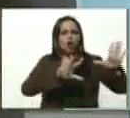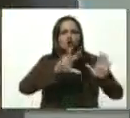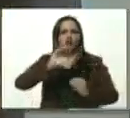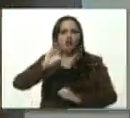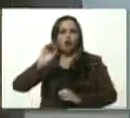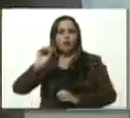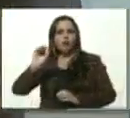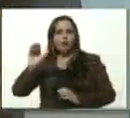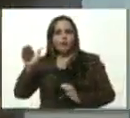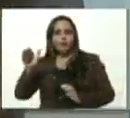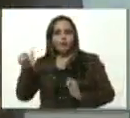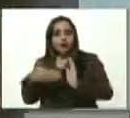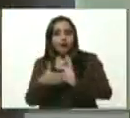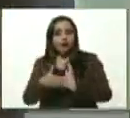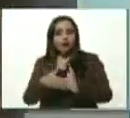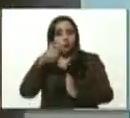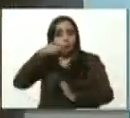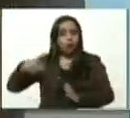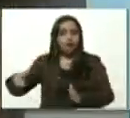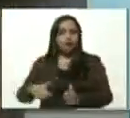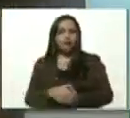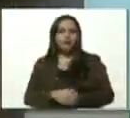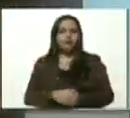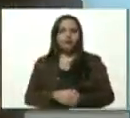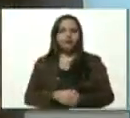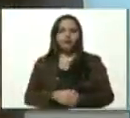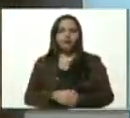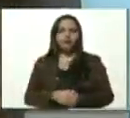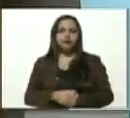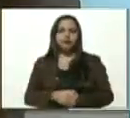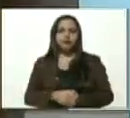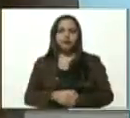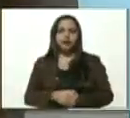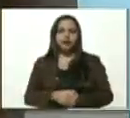08000pueblo@gmail.com, o un teléfono, podemos un teléfono de la comunicación,